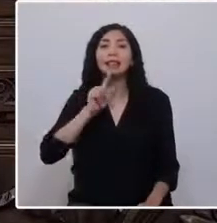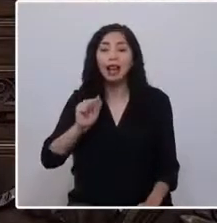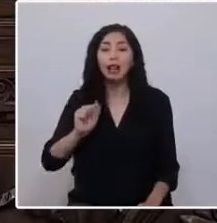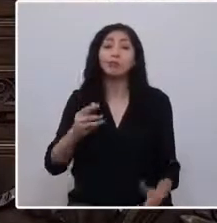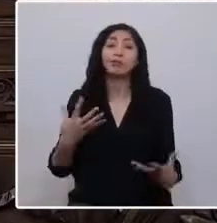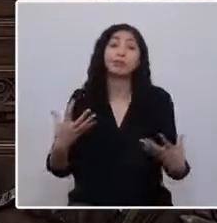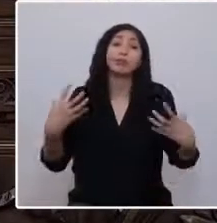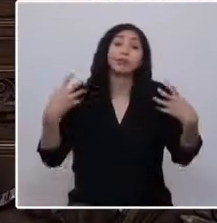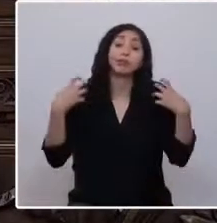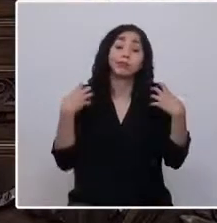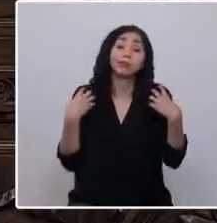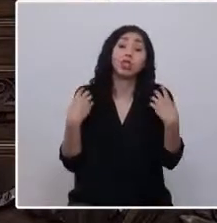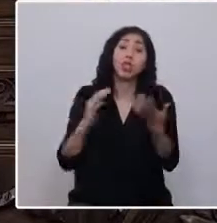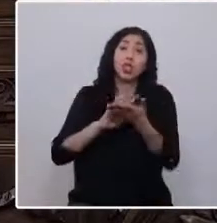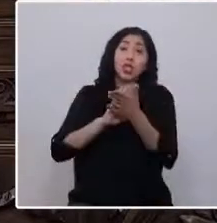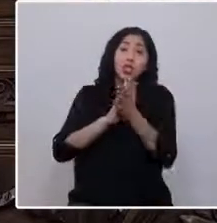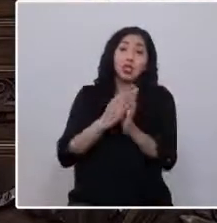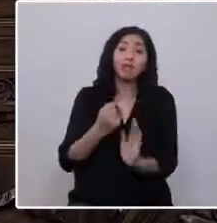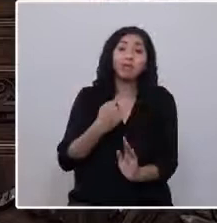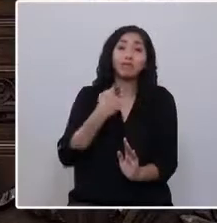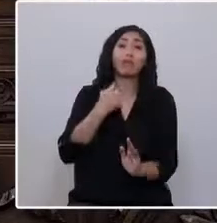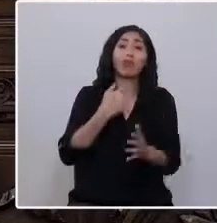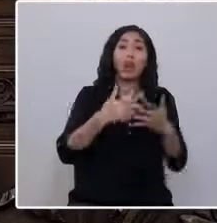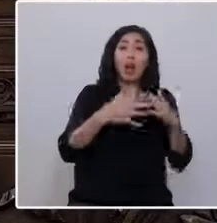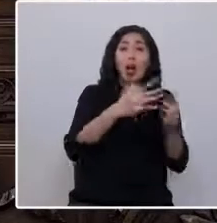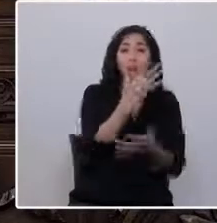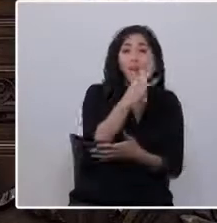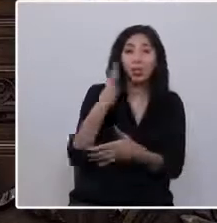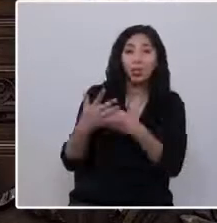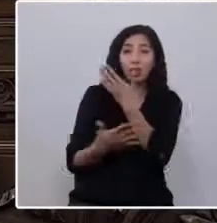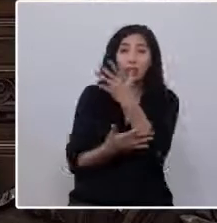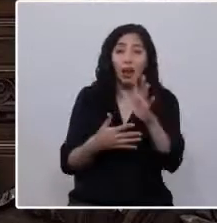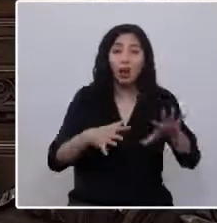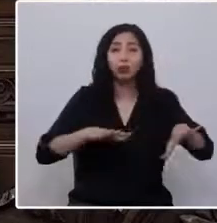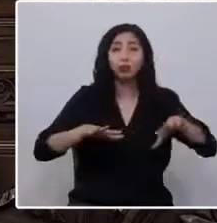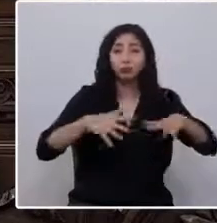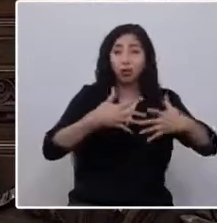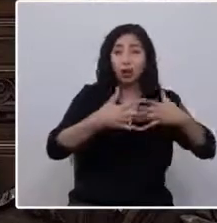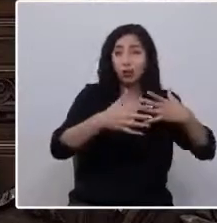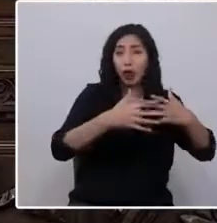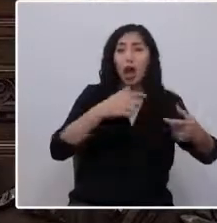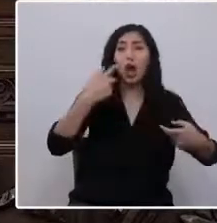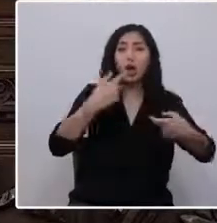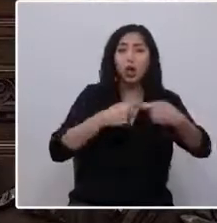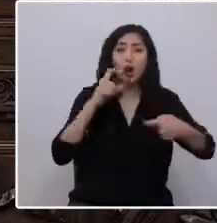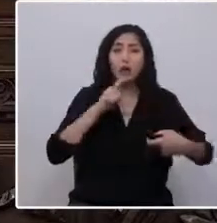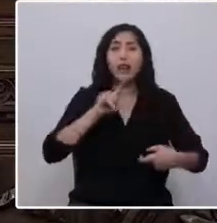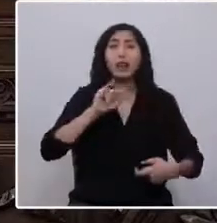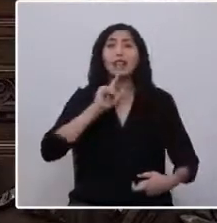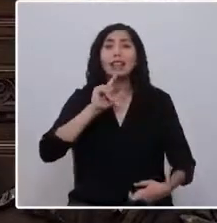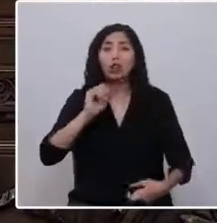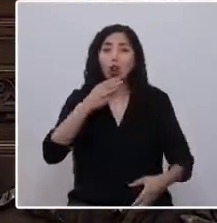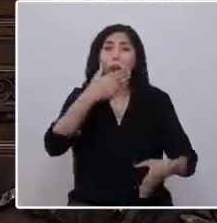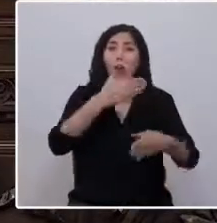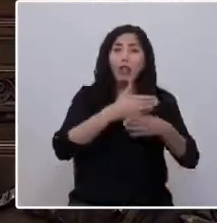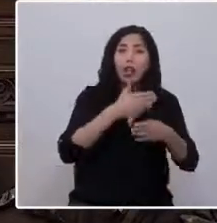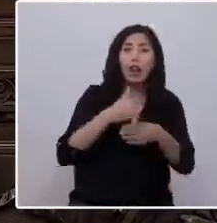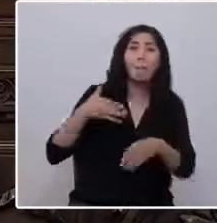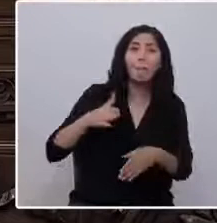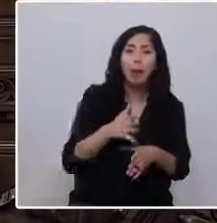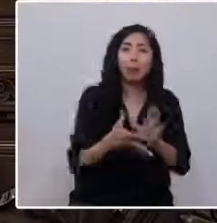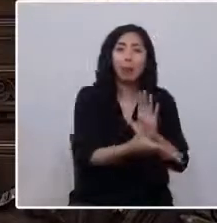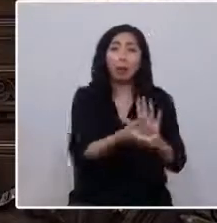un modo de producción que se perpetúa el saqueo de nuestros bienes comunes el pobre limpio ps en madera para el